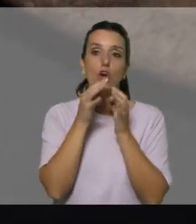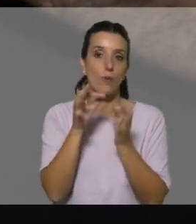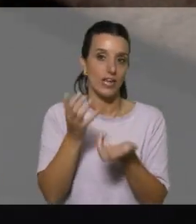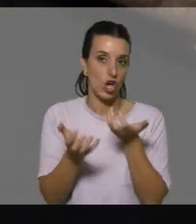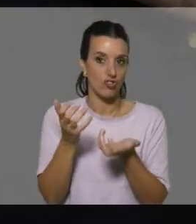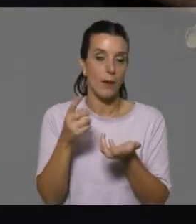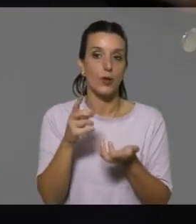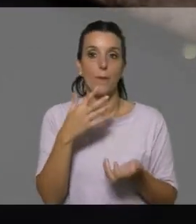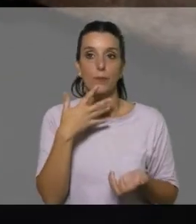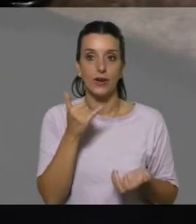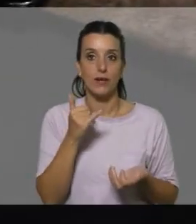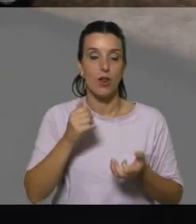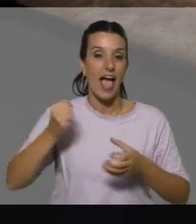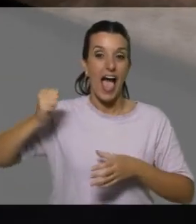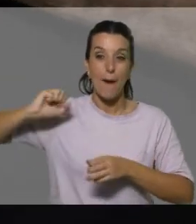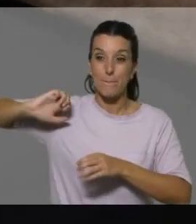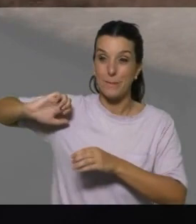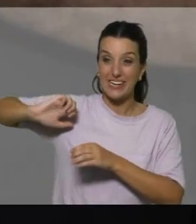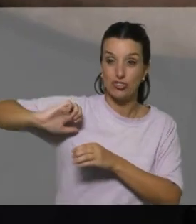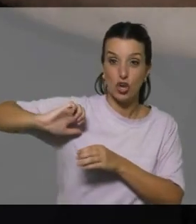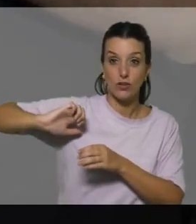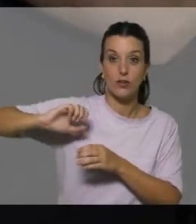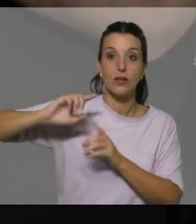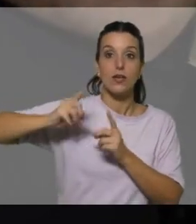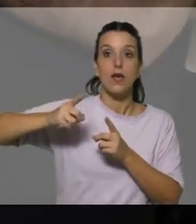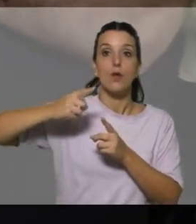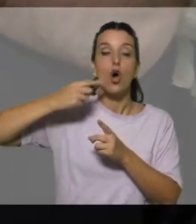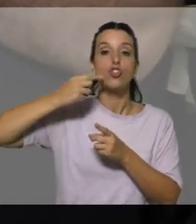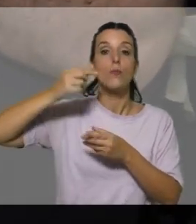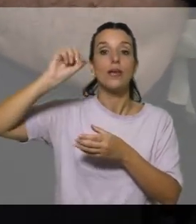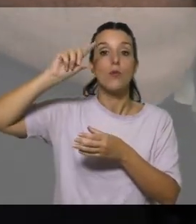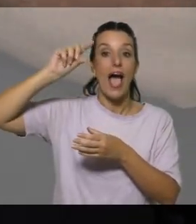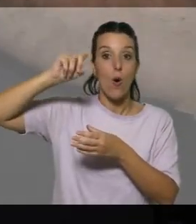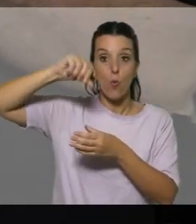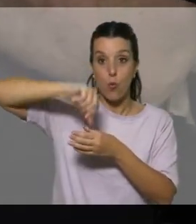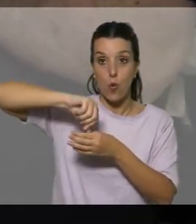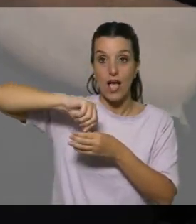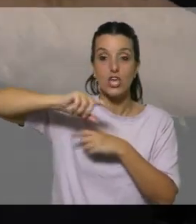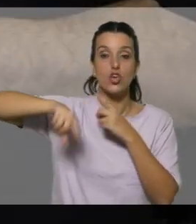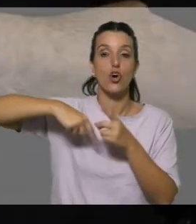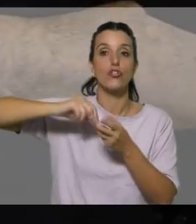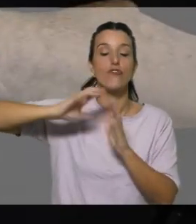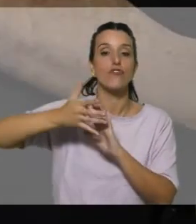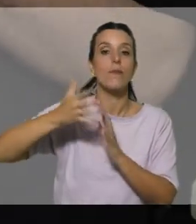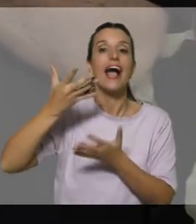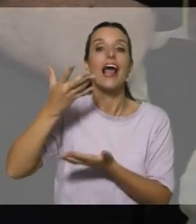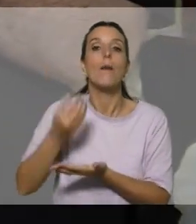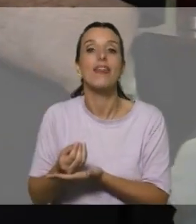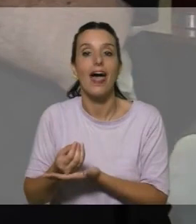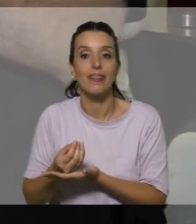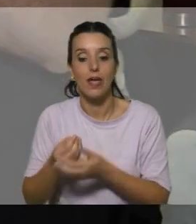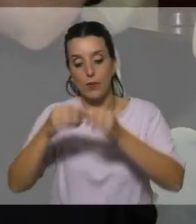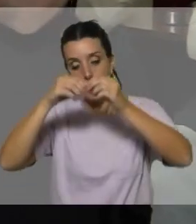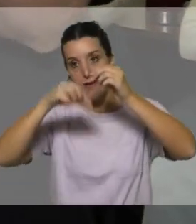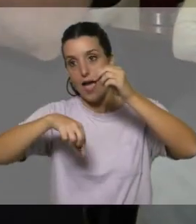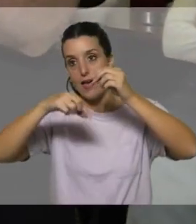pero tenés presión, tenés inmersión porque lo vas a dejar allí y después tenés gravedad porque va a caer hacia abajo.